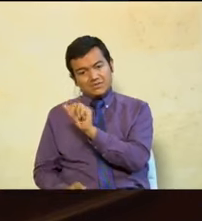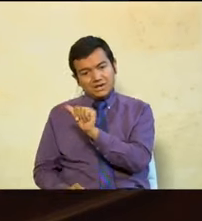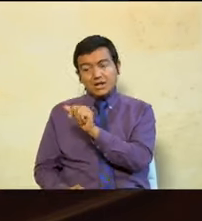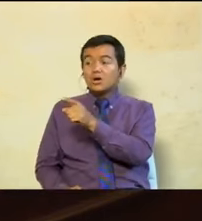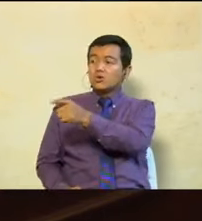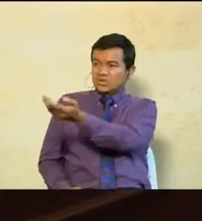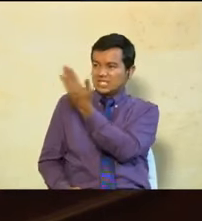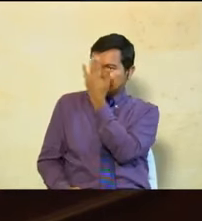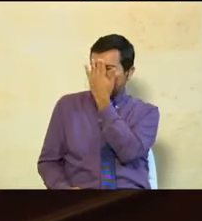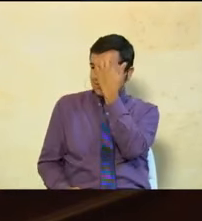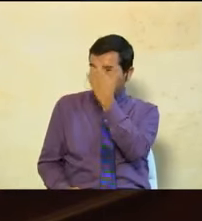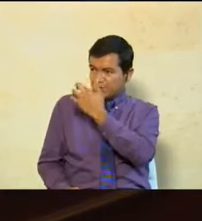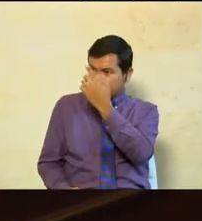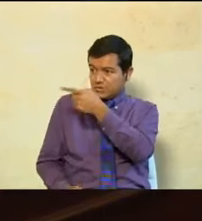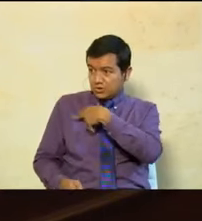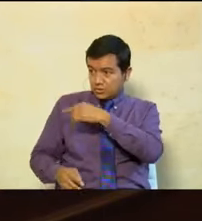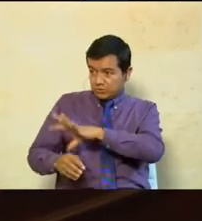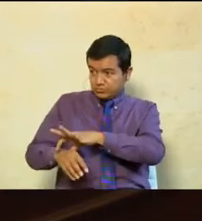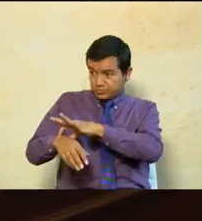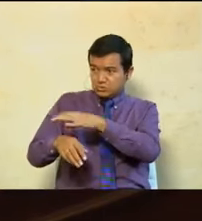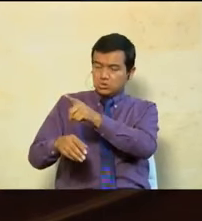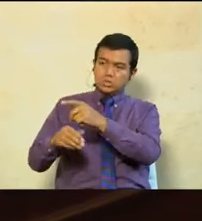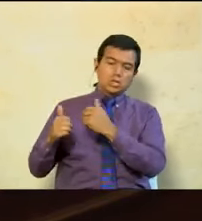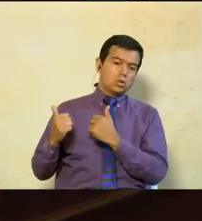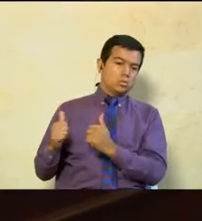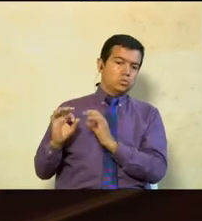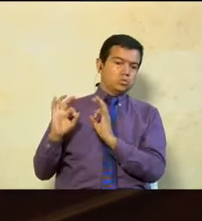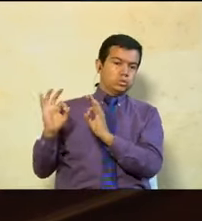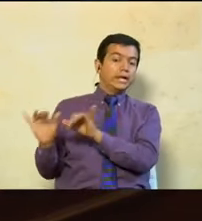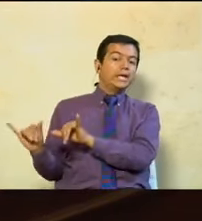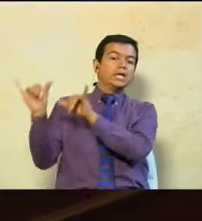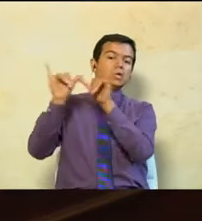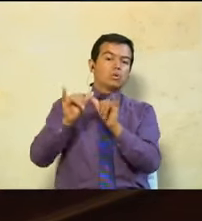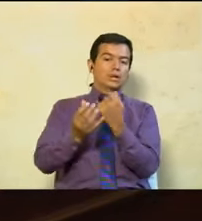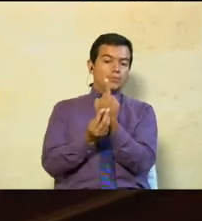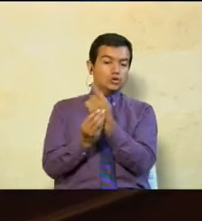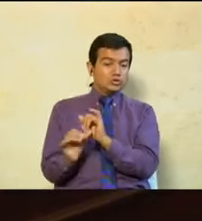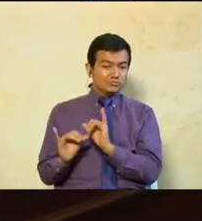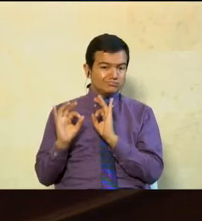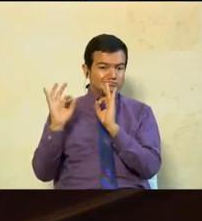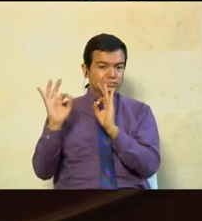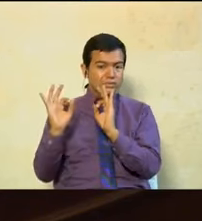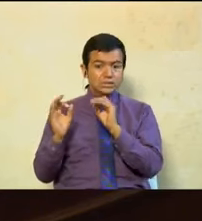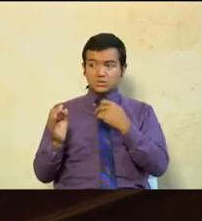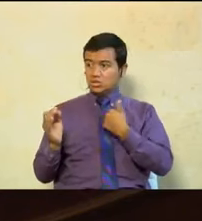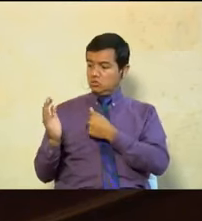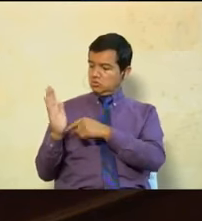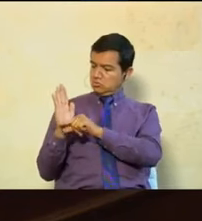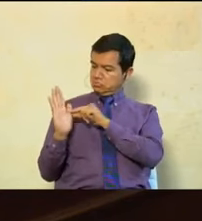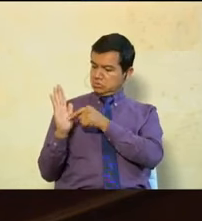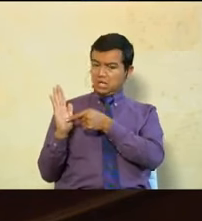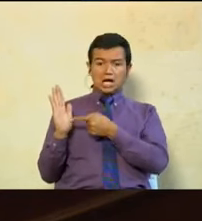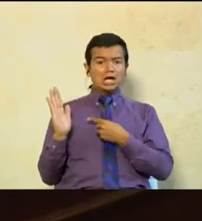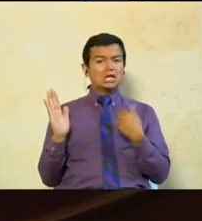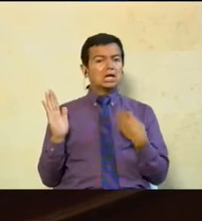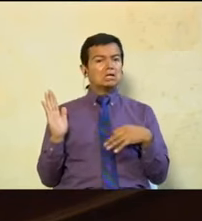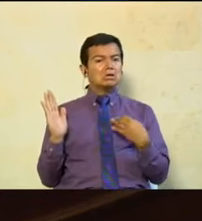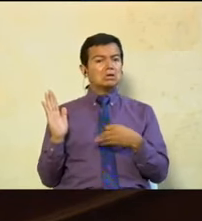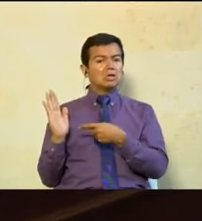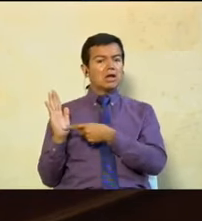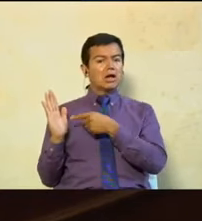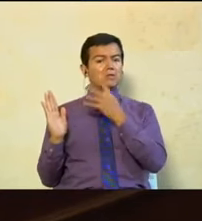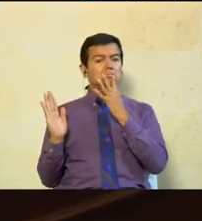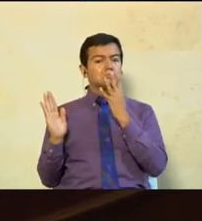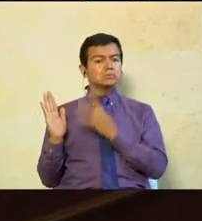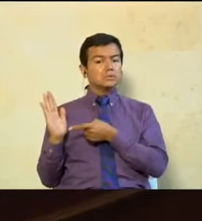profesional en la medicina tan bueno como en la política yo creo que nosotros no podemos dejar aquí un campo abierto sobre